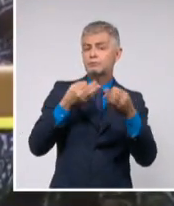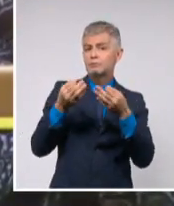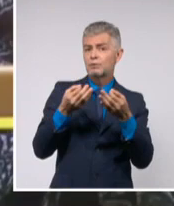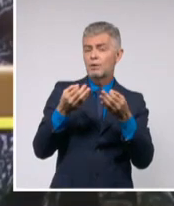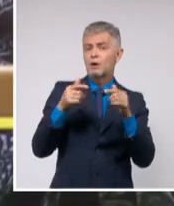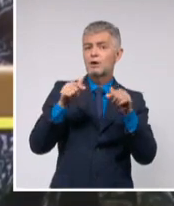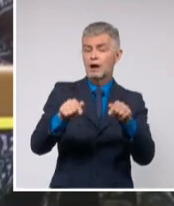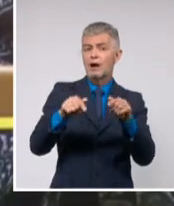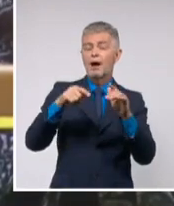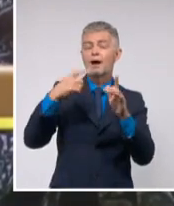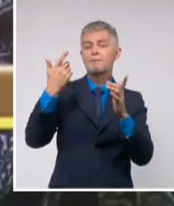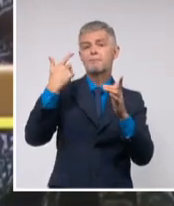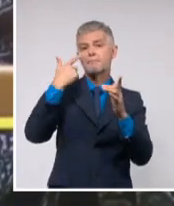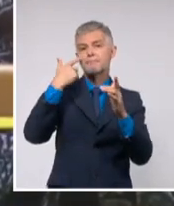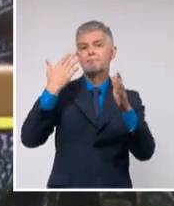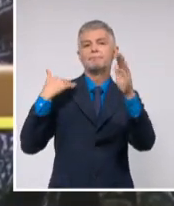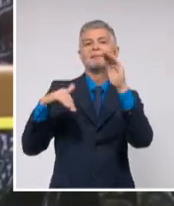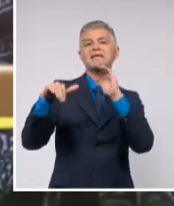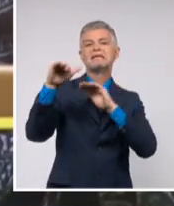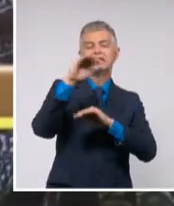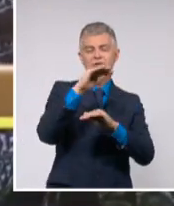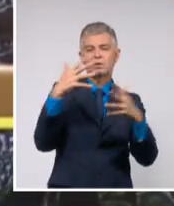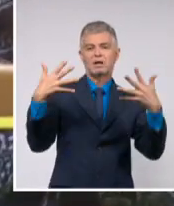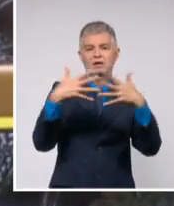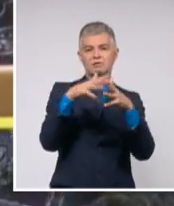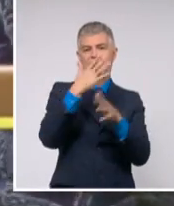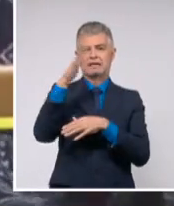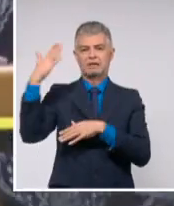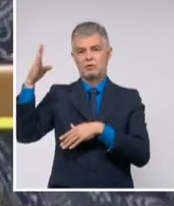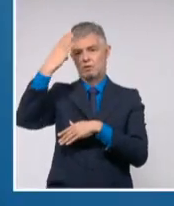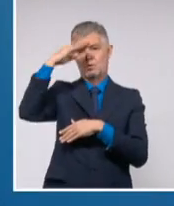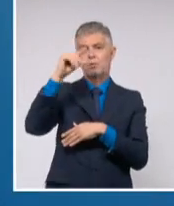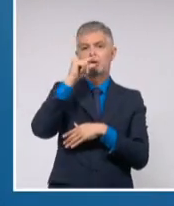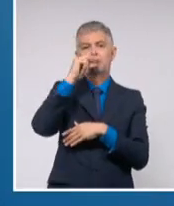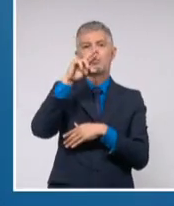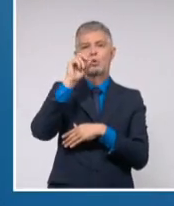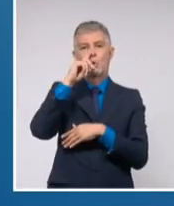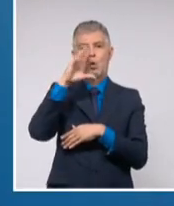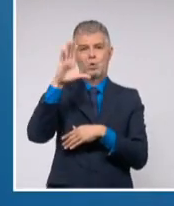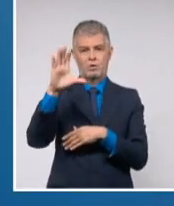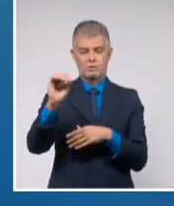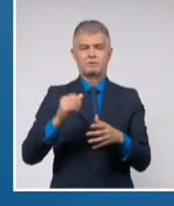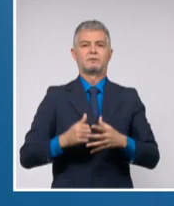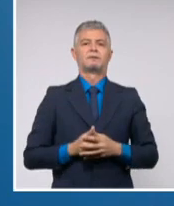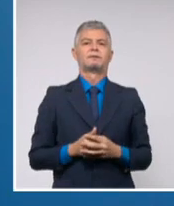Relaciones Exteriores de la República de Cuba, Bruno Rodríguez Parrilla.